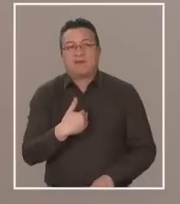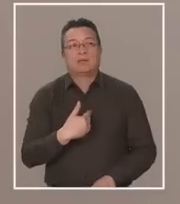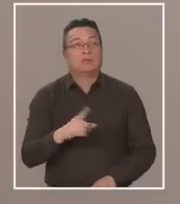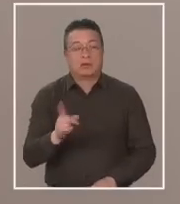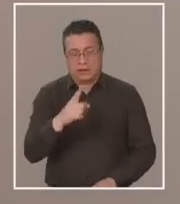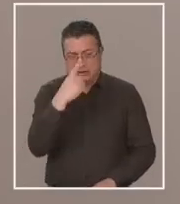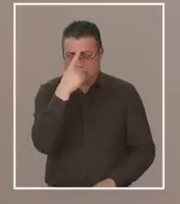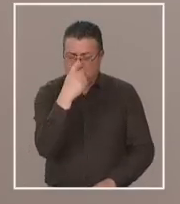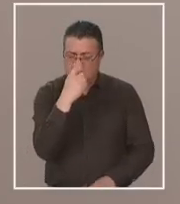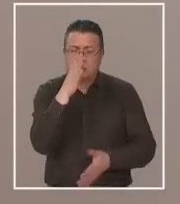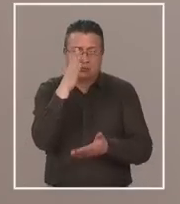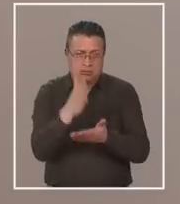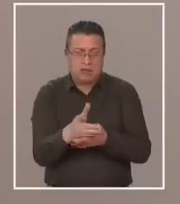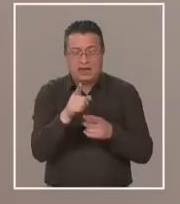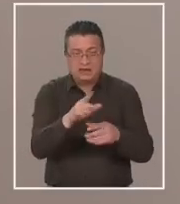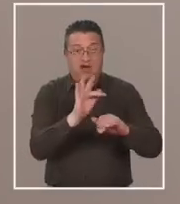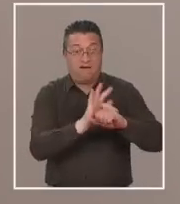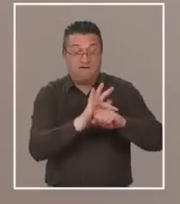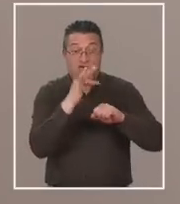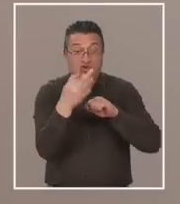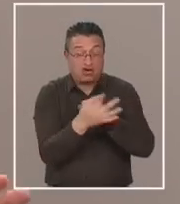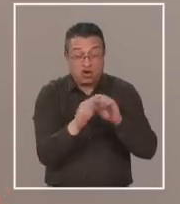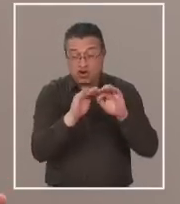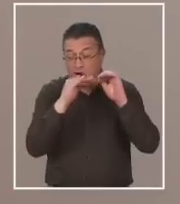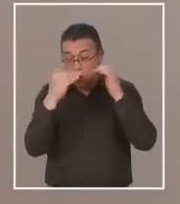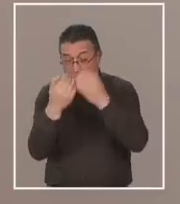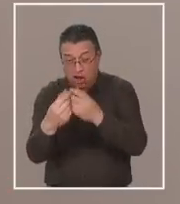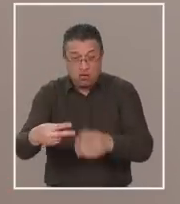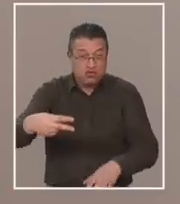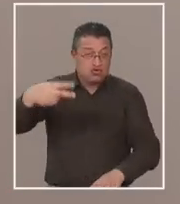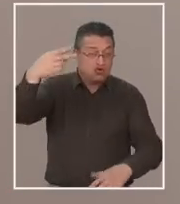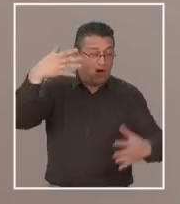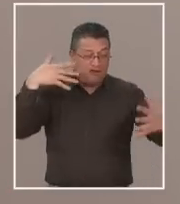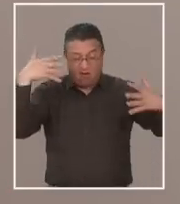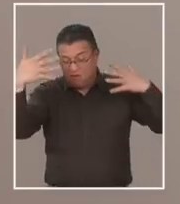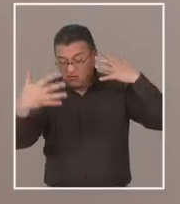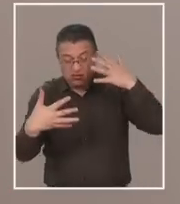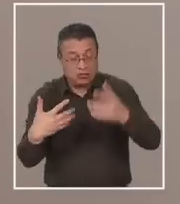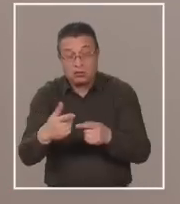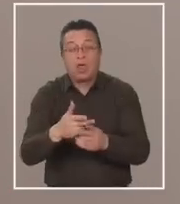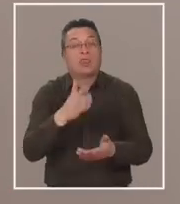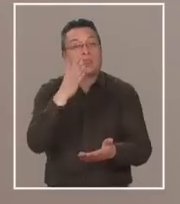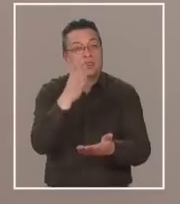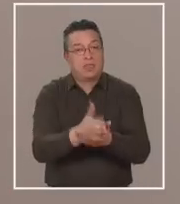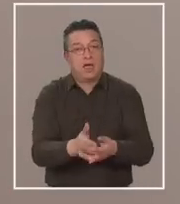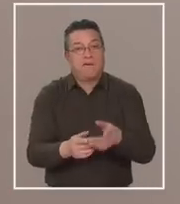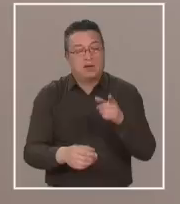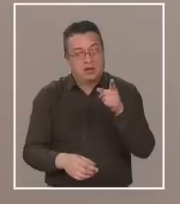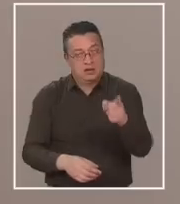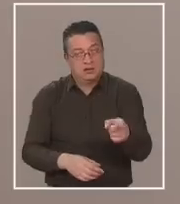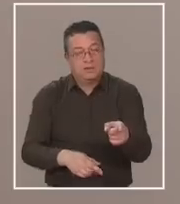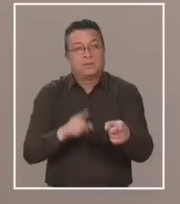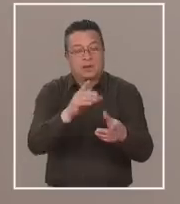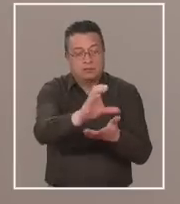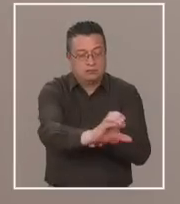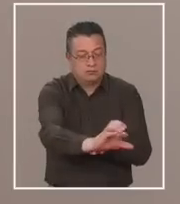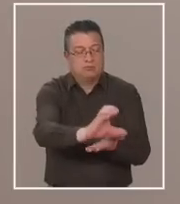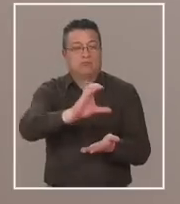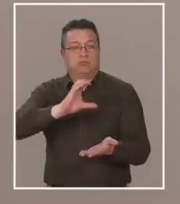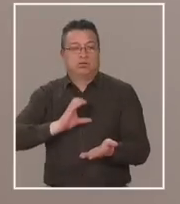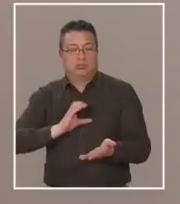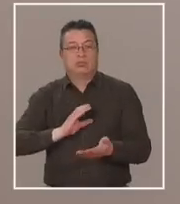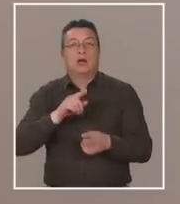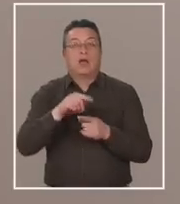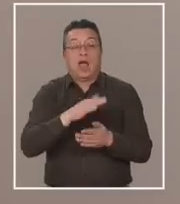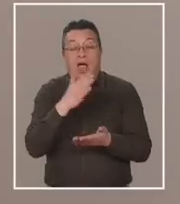razonable, lo serio sería que esta fundación, dado todo lo que se ha generado, todas las confusiones que hay, que ellos restituyan los fondos que